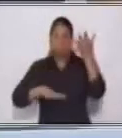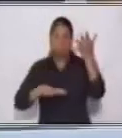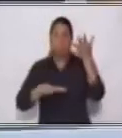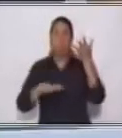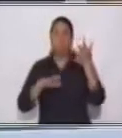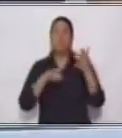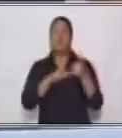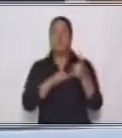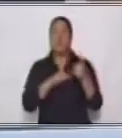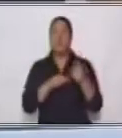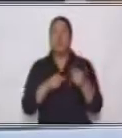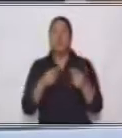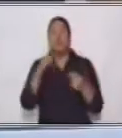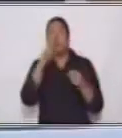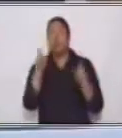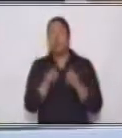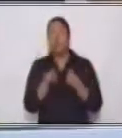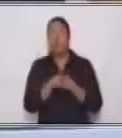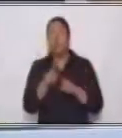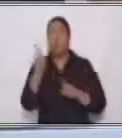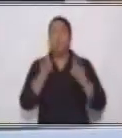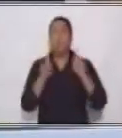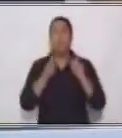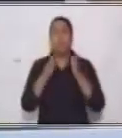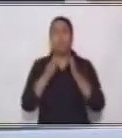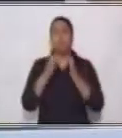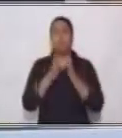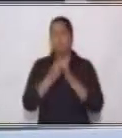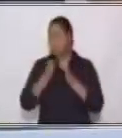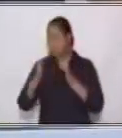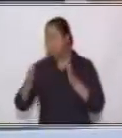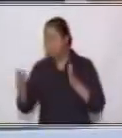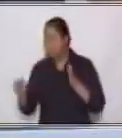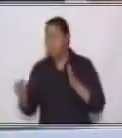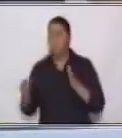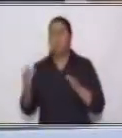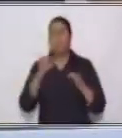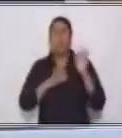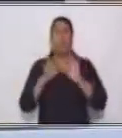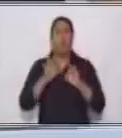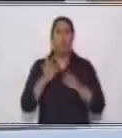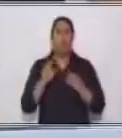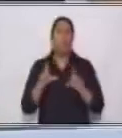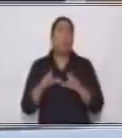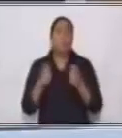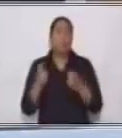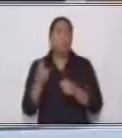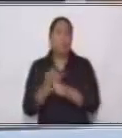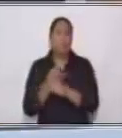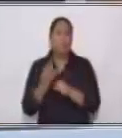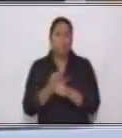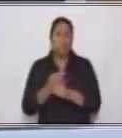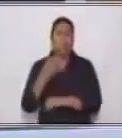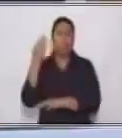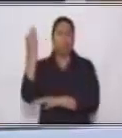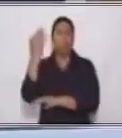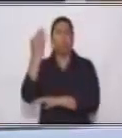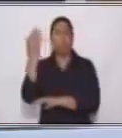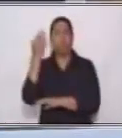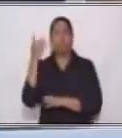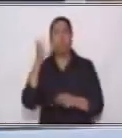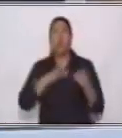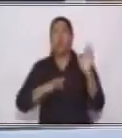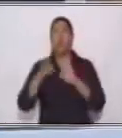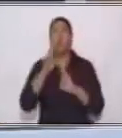los recursos que utiliza para exponer, si es un texto expositivo, para argumentar, si es un texto argumentativo,